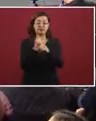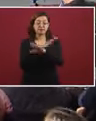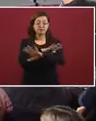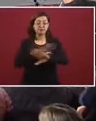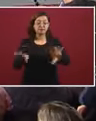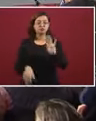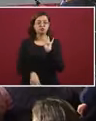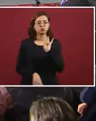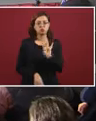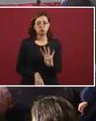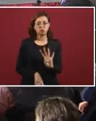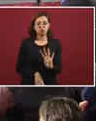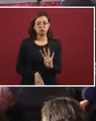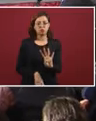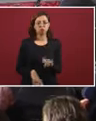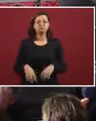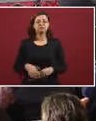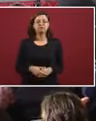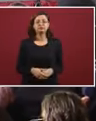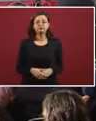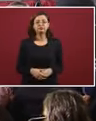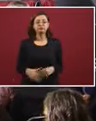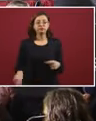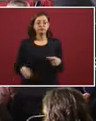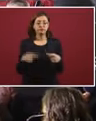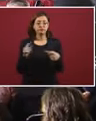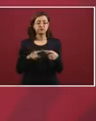temas. Primero,